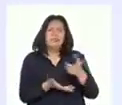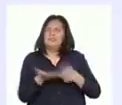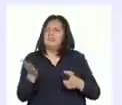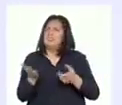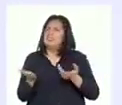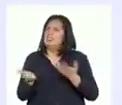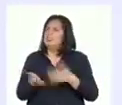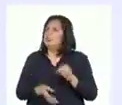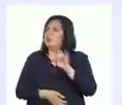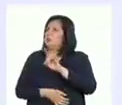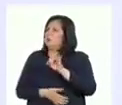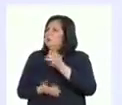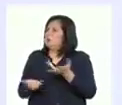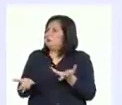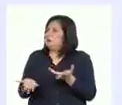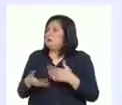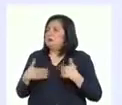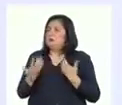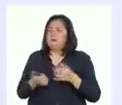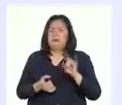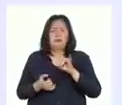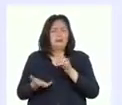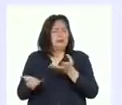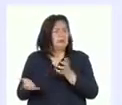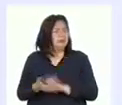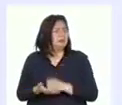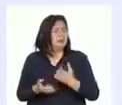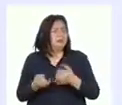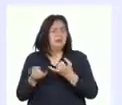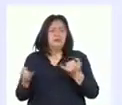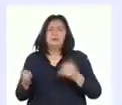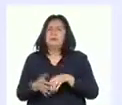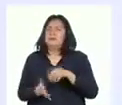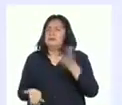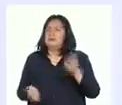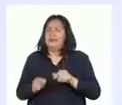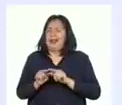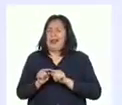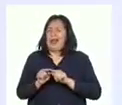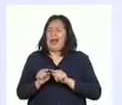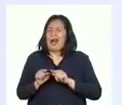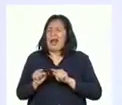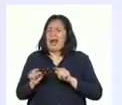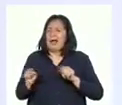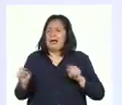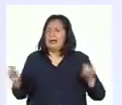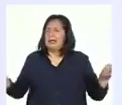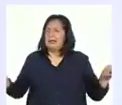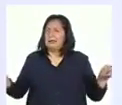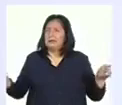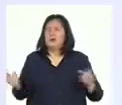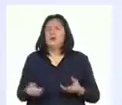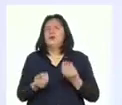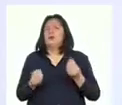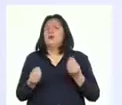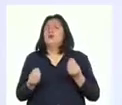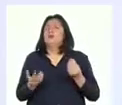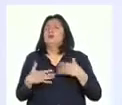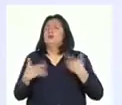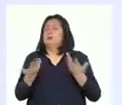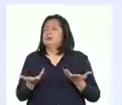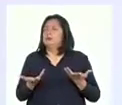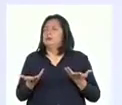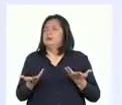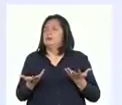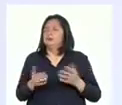¿qué instrumentos de medición podríamos utilizar para medir longitudes más grandes? ¿Cómo podemos